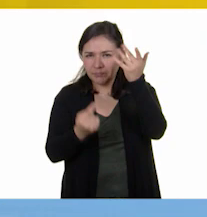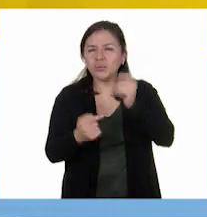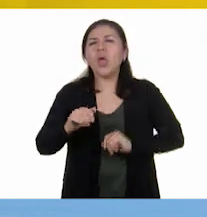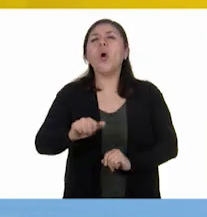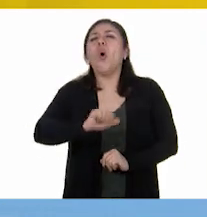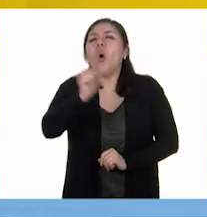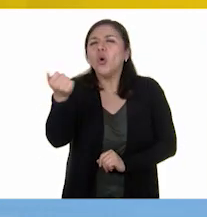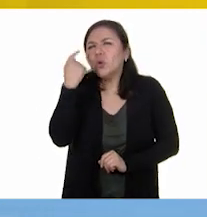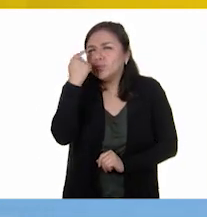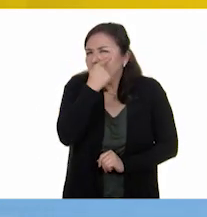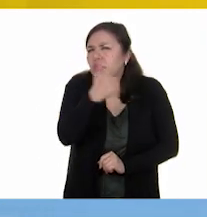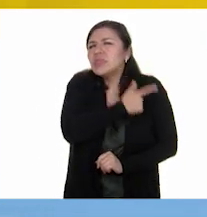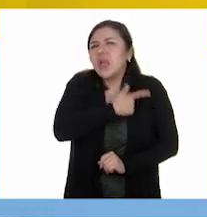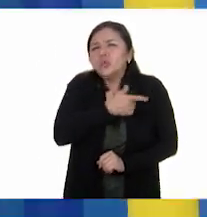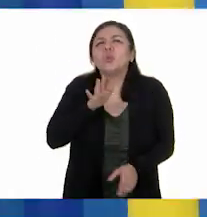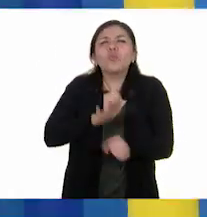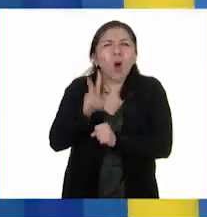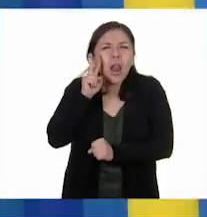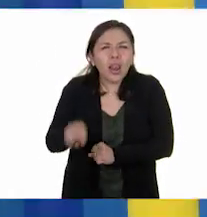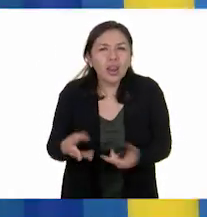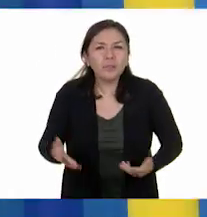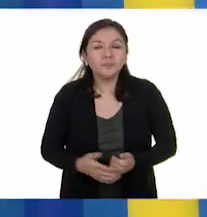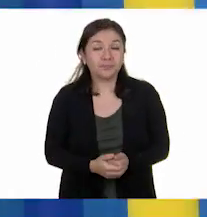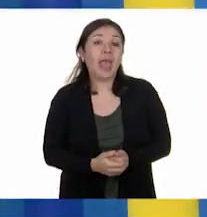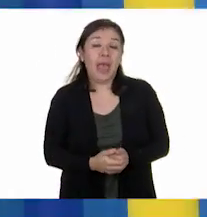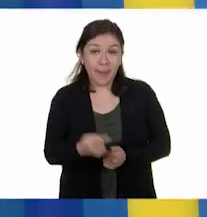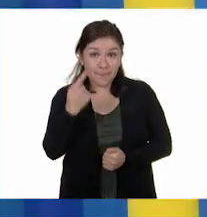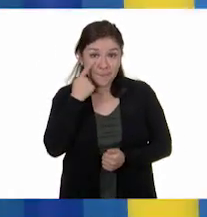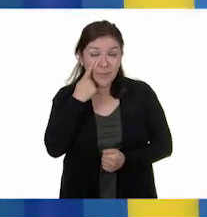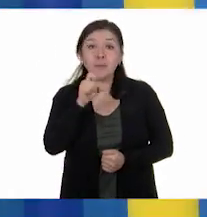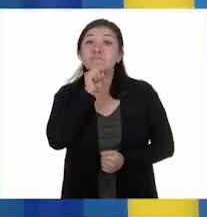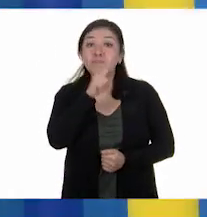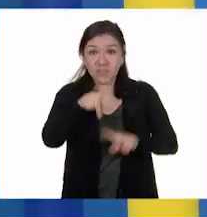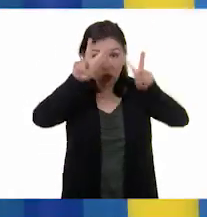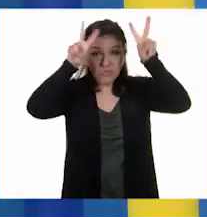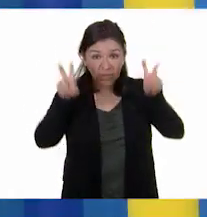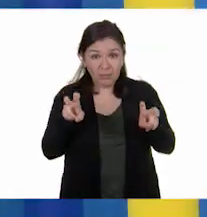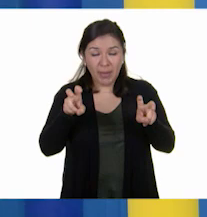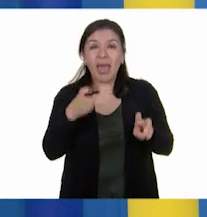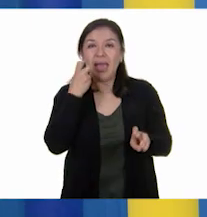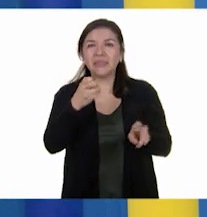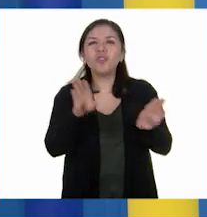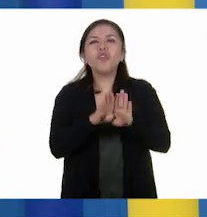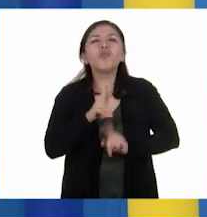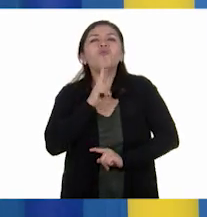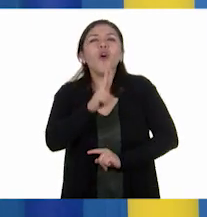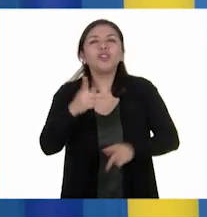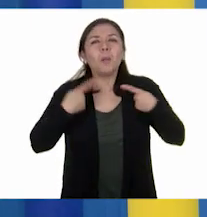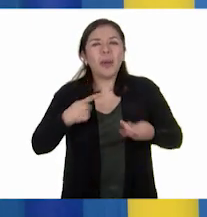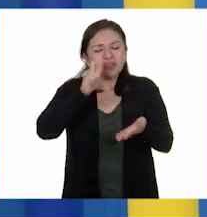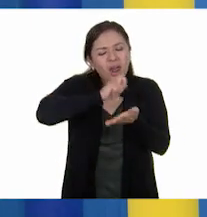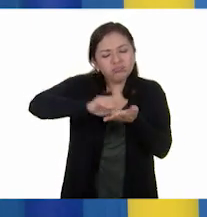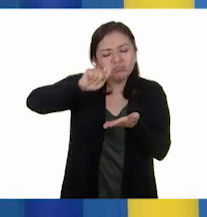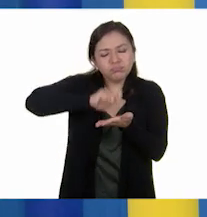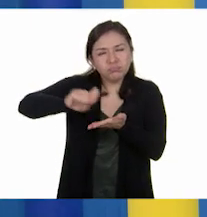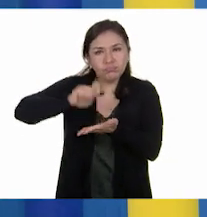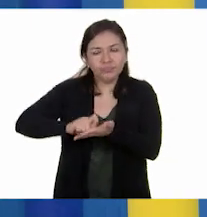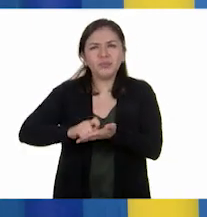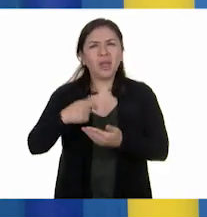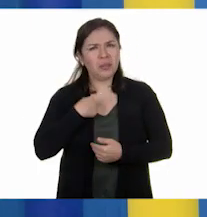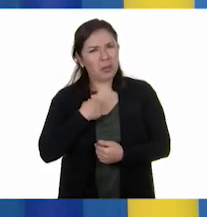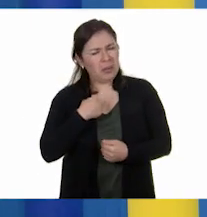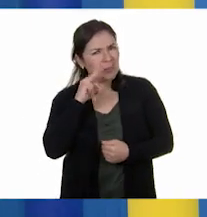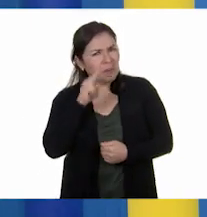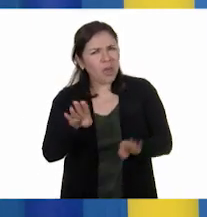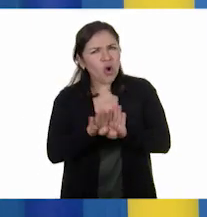más llama tu atención del texto, María? Pues en torno al mismo tema, es decir, a la voz del narrador, me sorprende que el lenguaje,